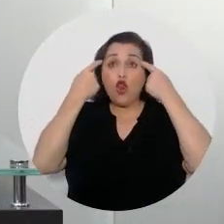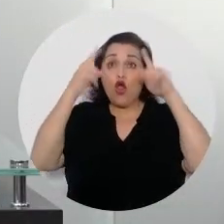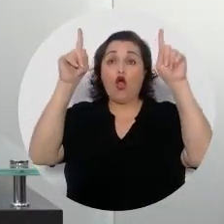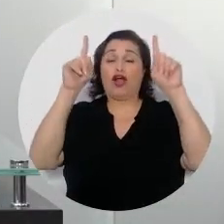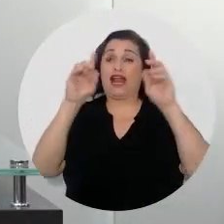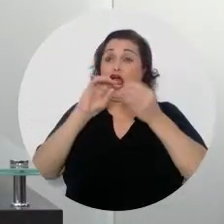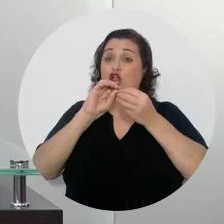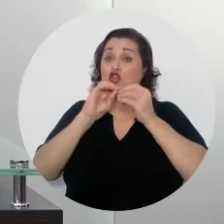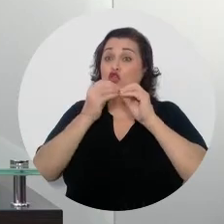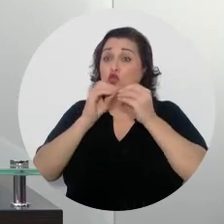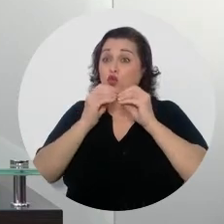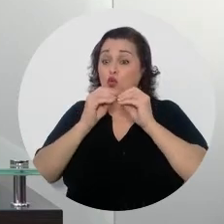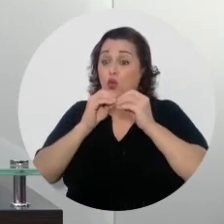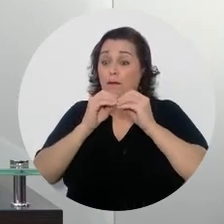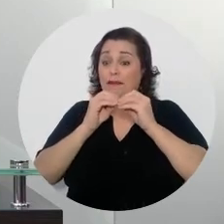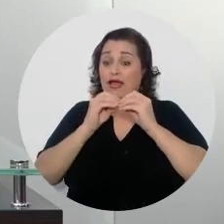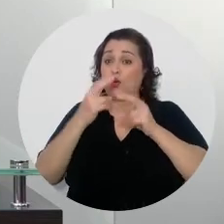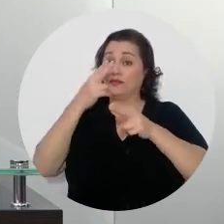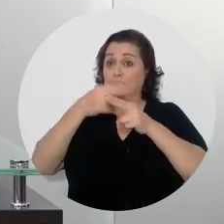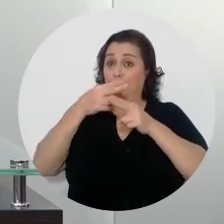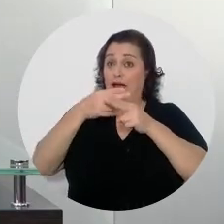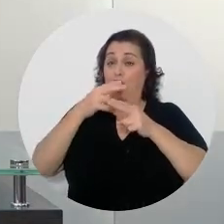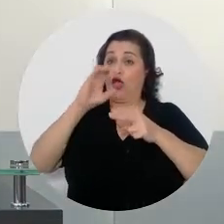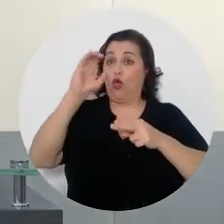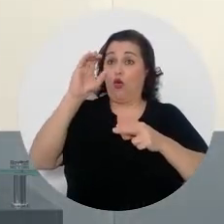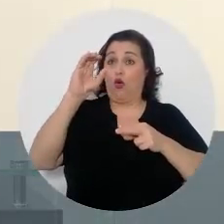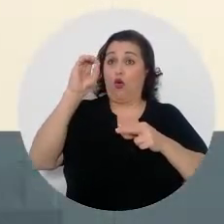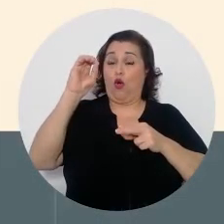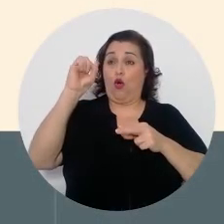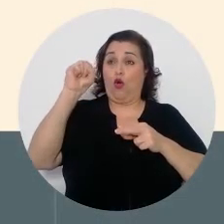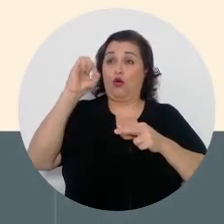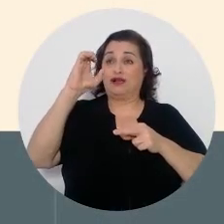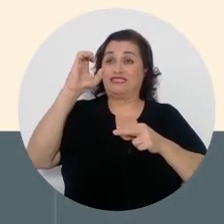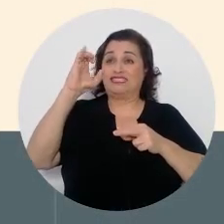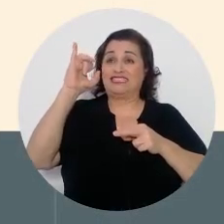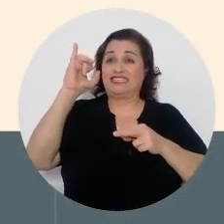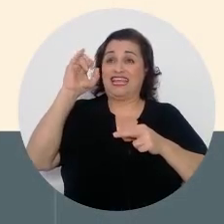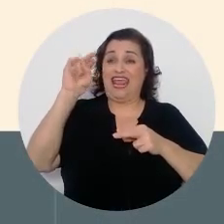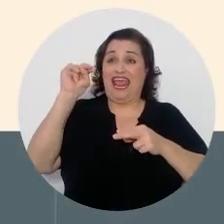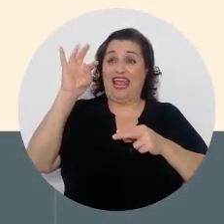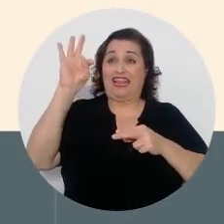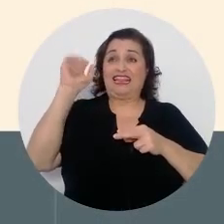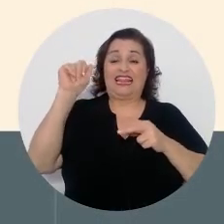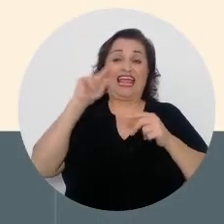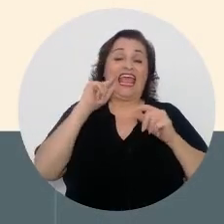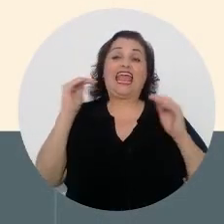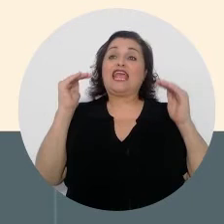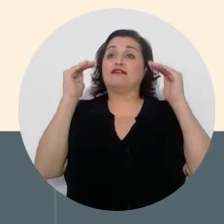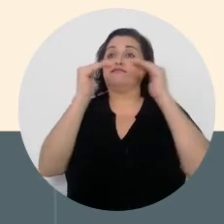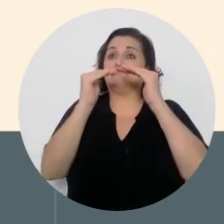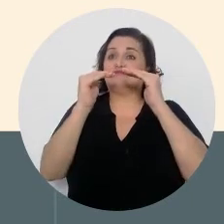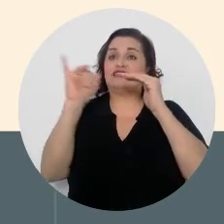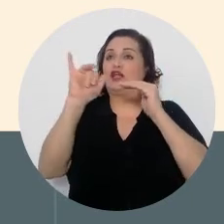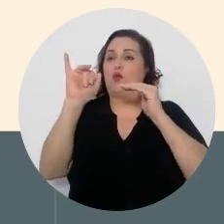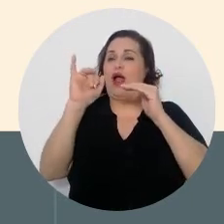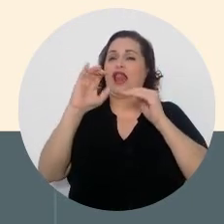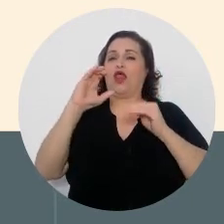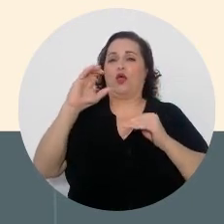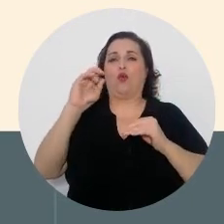a ese número que llamamos cociente, va a equipararse a una